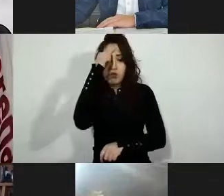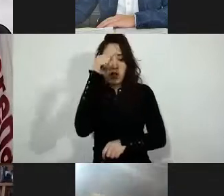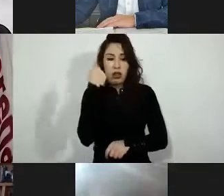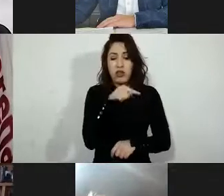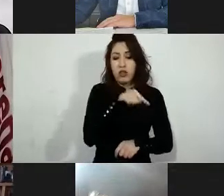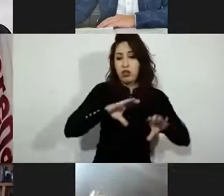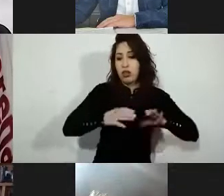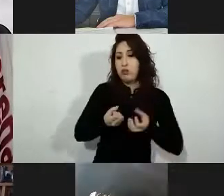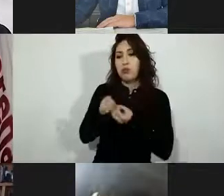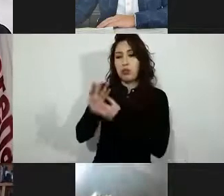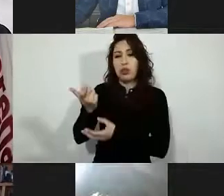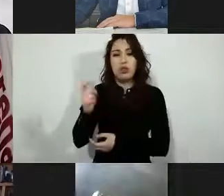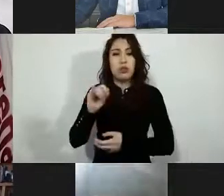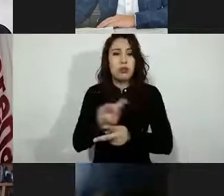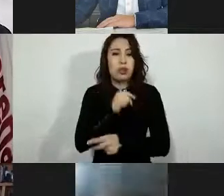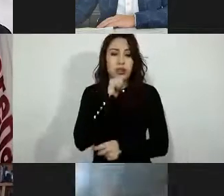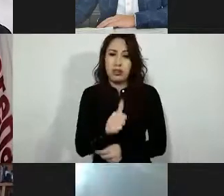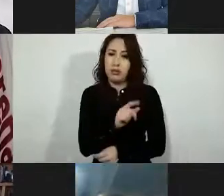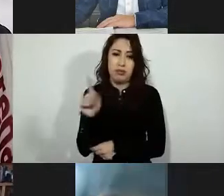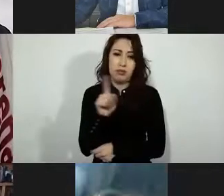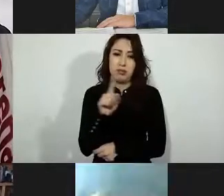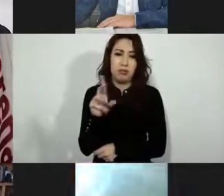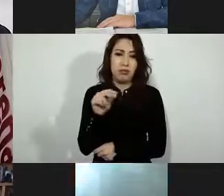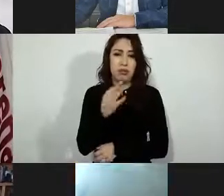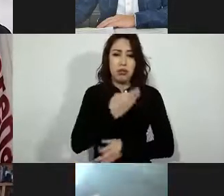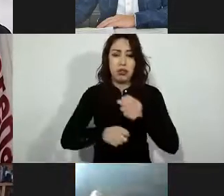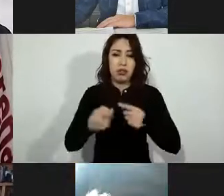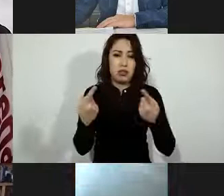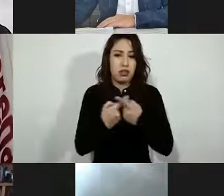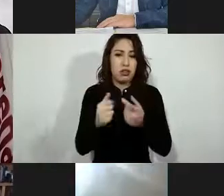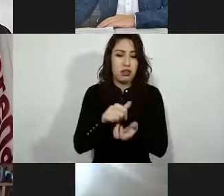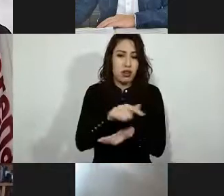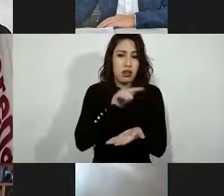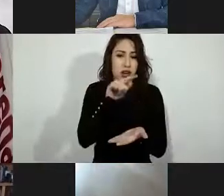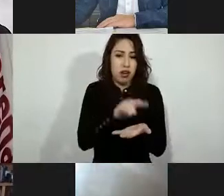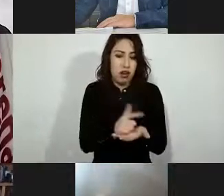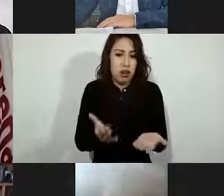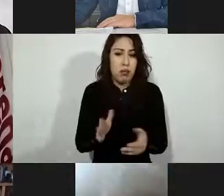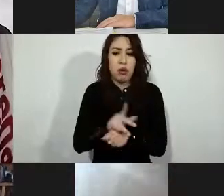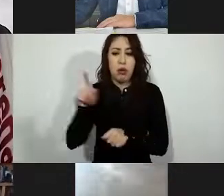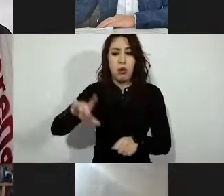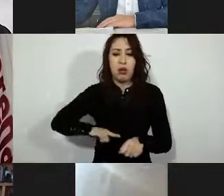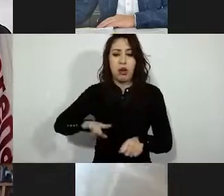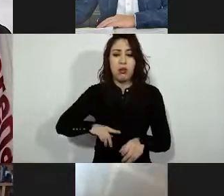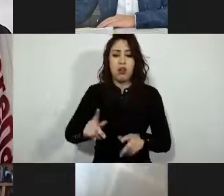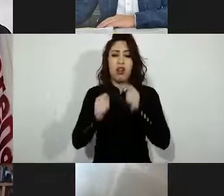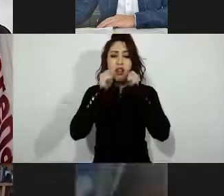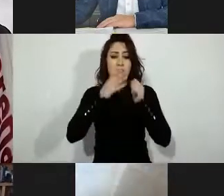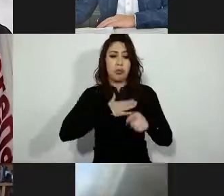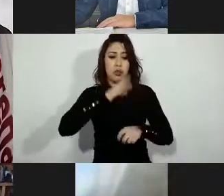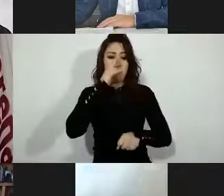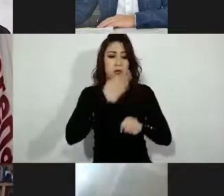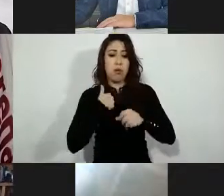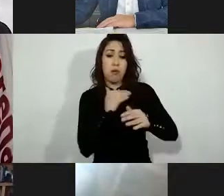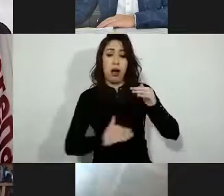Esto podría, pues, incurrir, pues, en uso ilegal de atribuciones o incluso peculado por